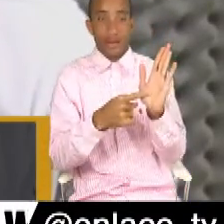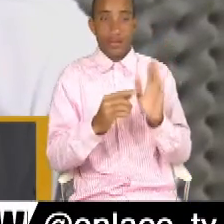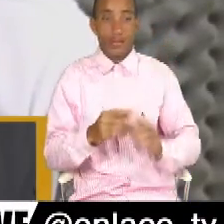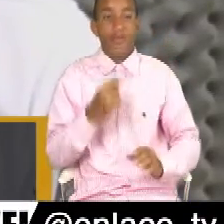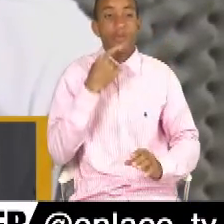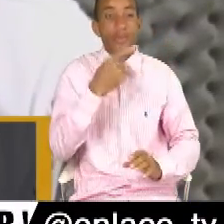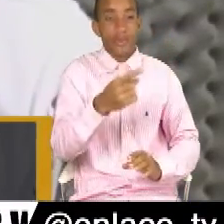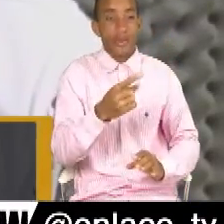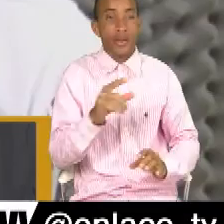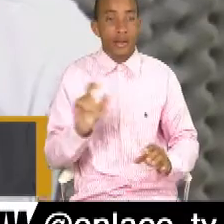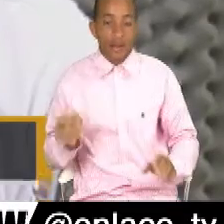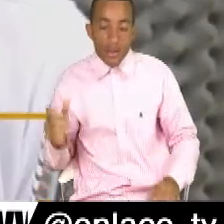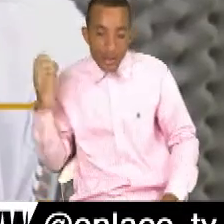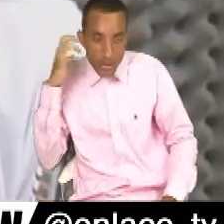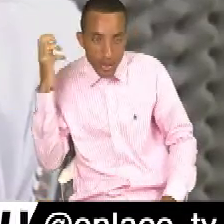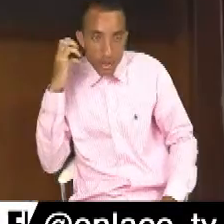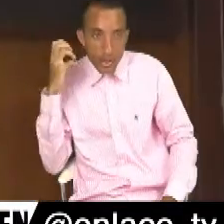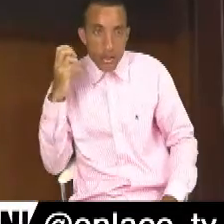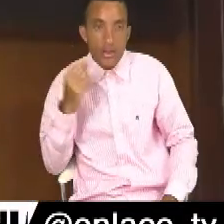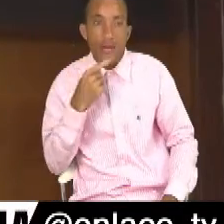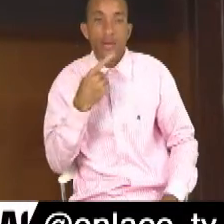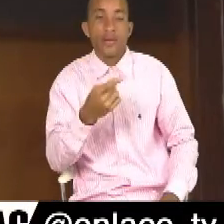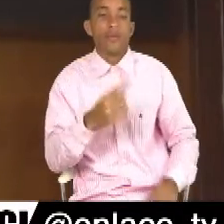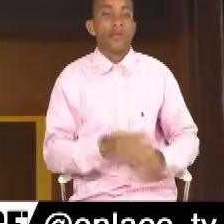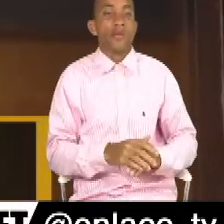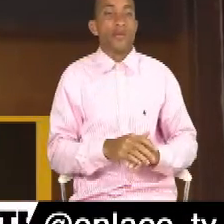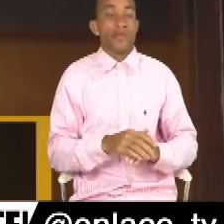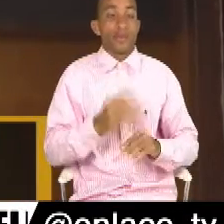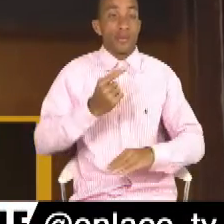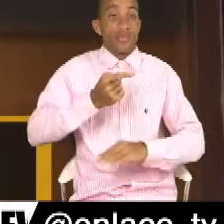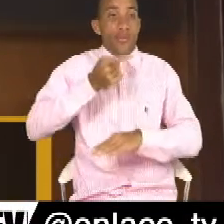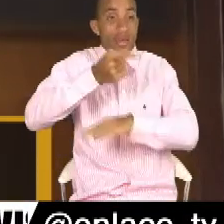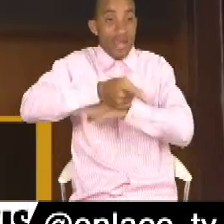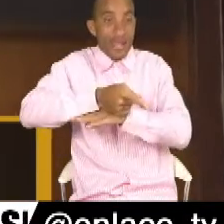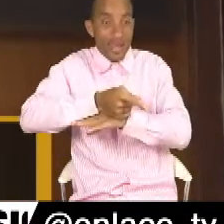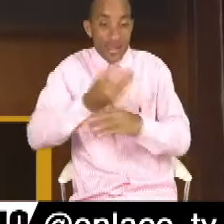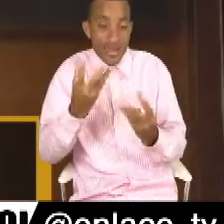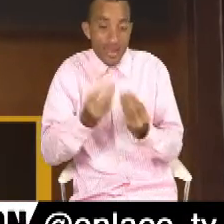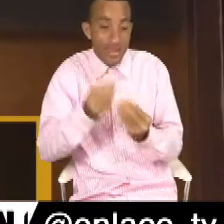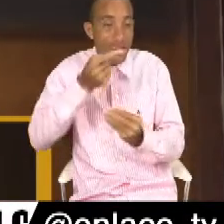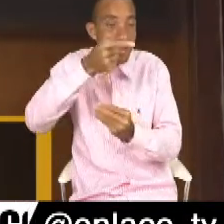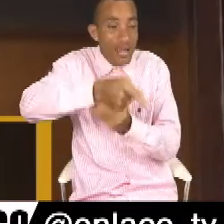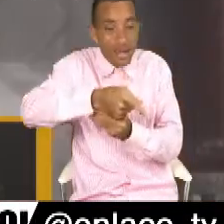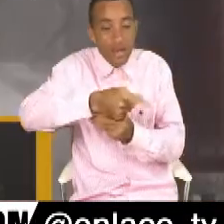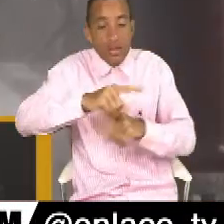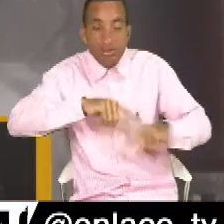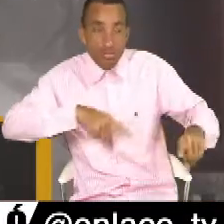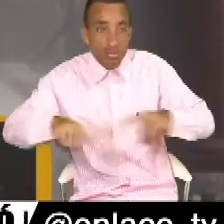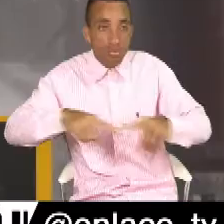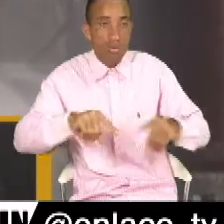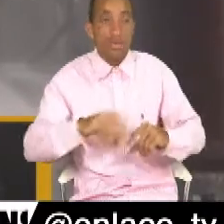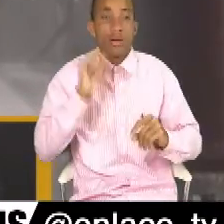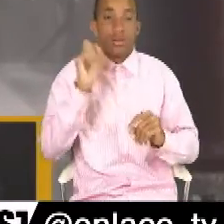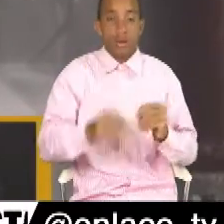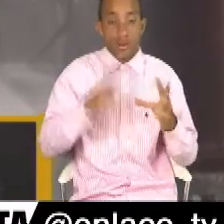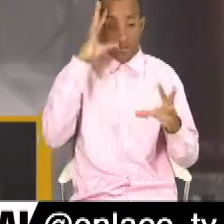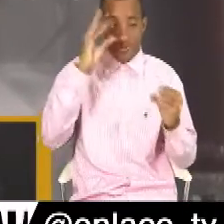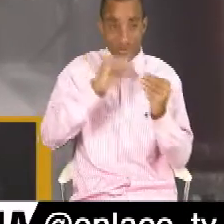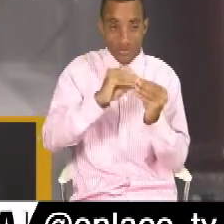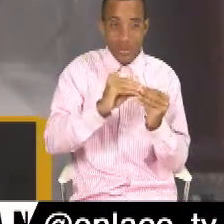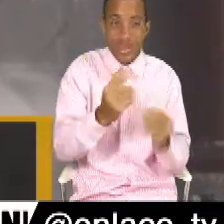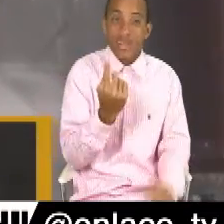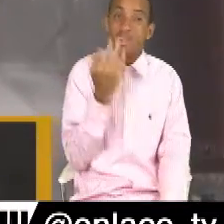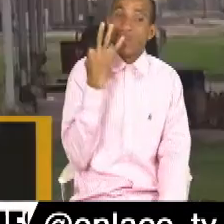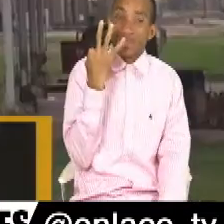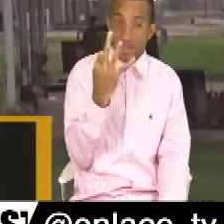Radio de Enlace Televisión que la administración de Fuerticol tiene plazo hasta el 30 de mayo para suscribir los contratos con los tres inversionistas que ha